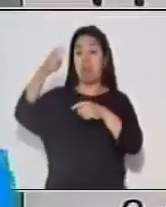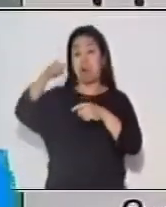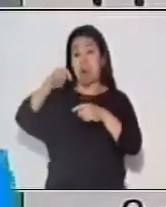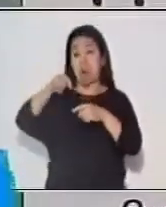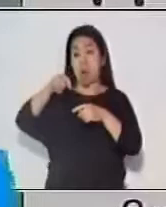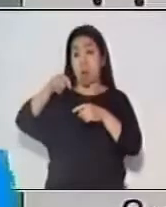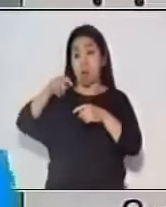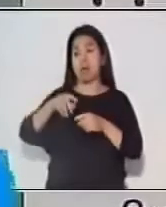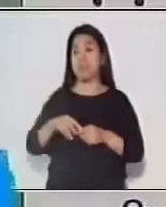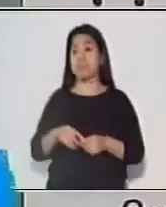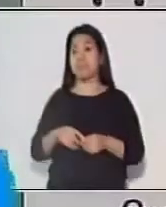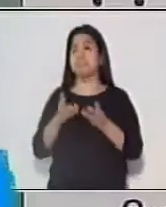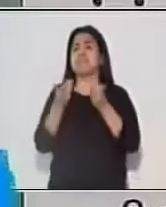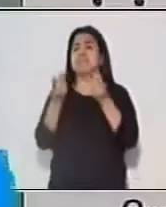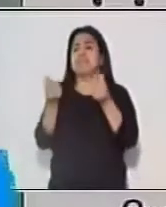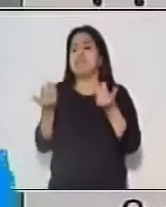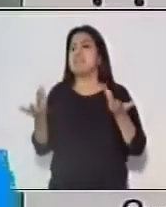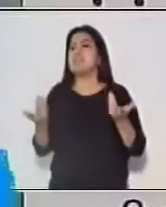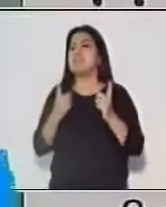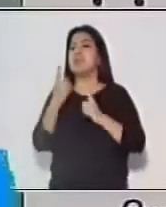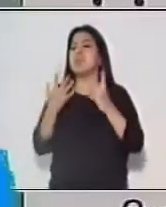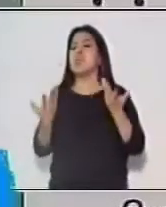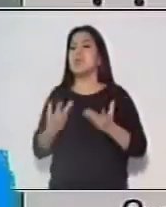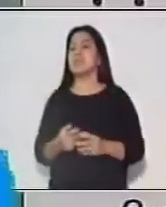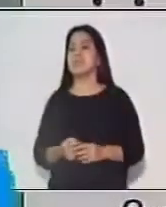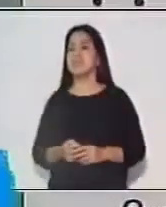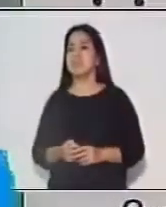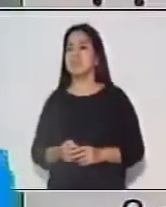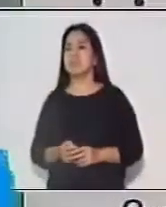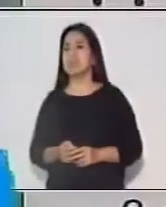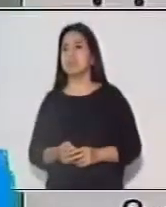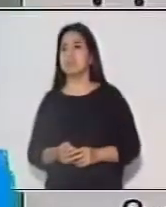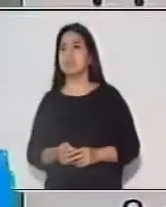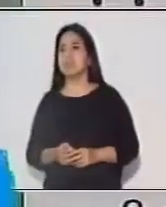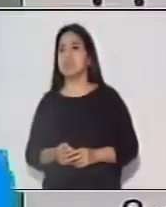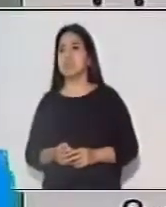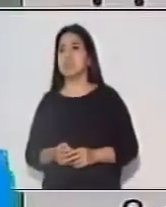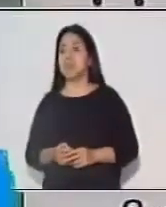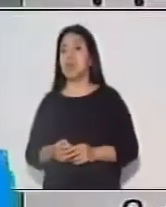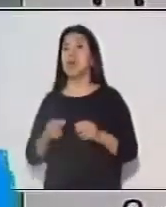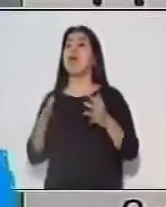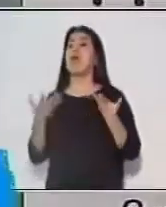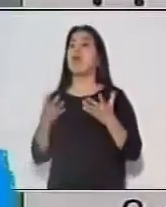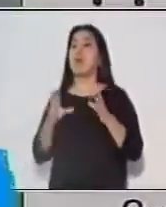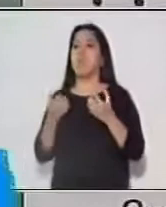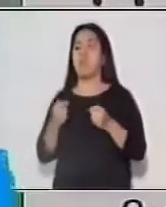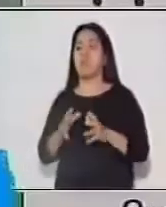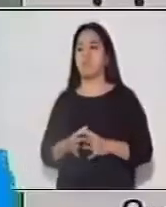y entonces el valor C nos queda como